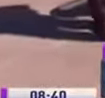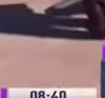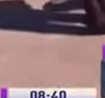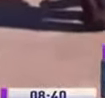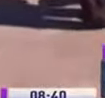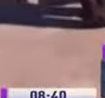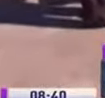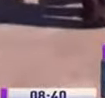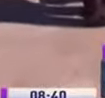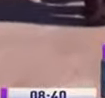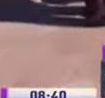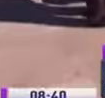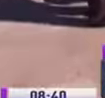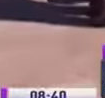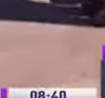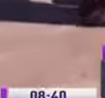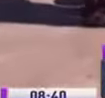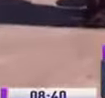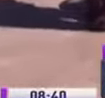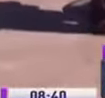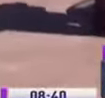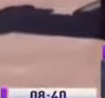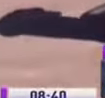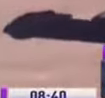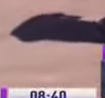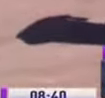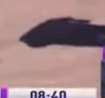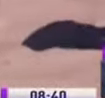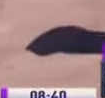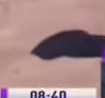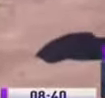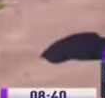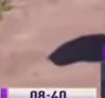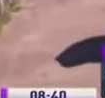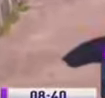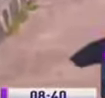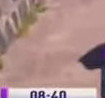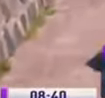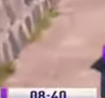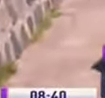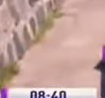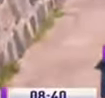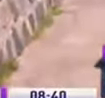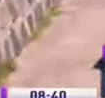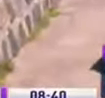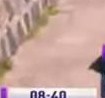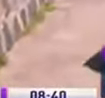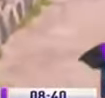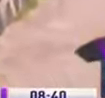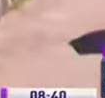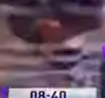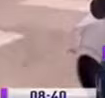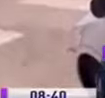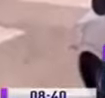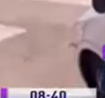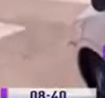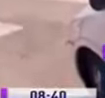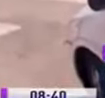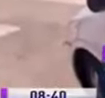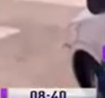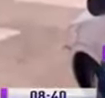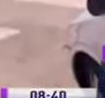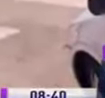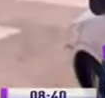muecas. ¿Cómo le va, vecino? Estas caras que me hace usted. ¿Qué pasó?